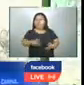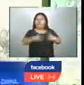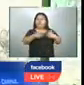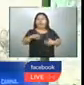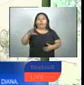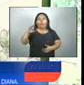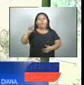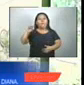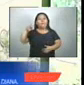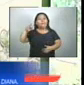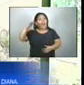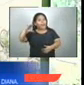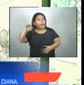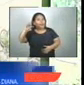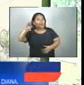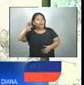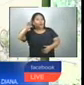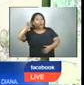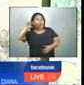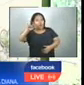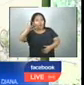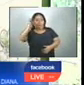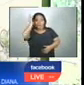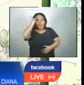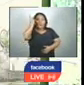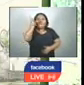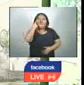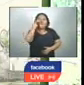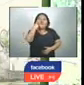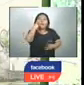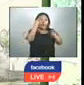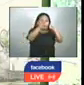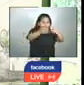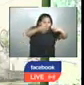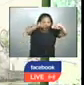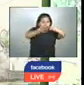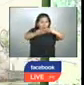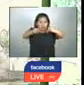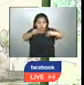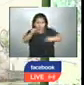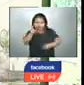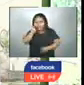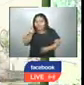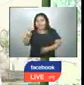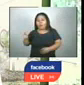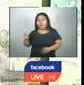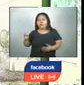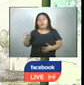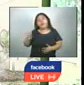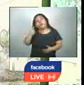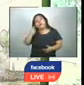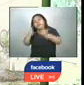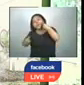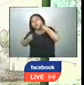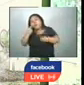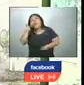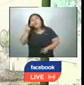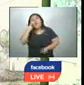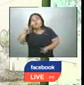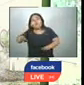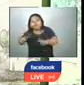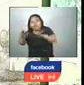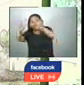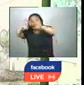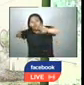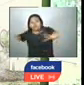San Carlos, para que vinieran a conocer el plátano que está en nuestros productos. Y como ustedes pudieron ver, ya fuimos a visitar la plantación, ya se